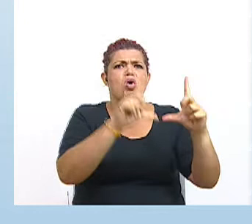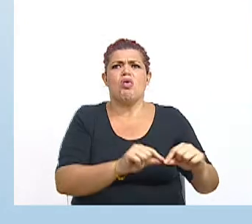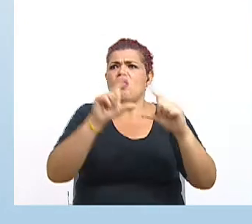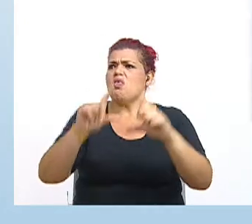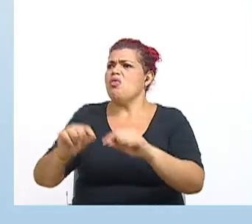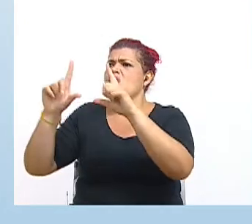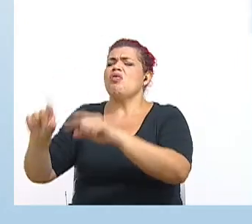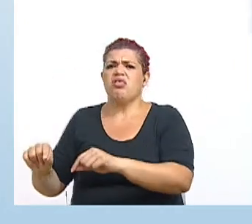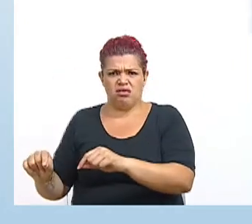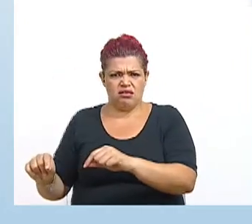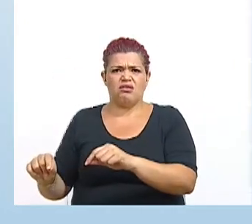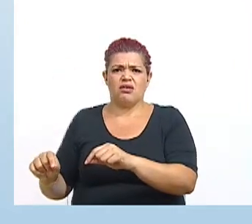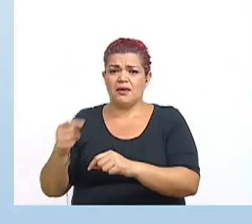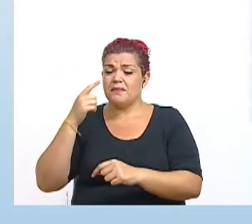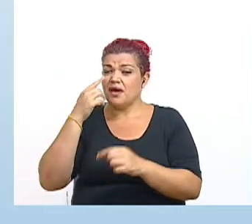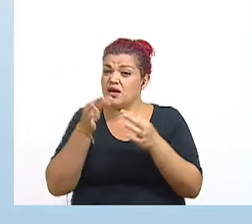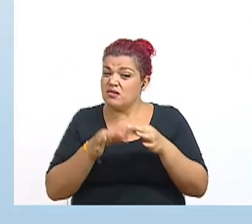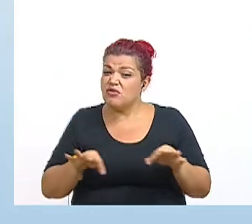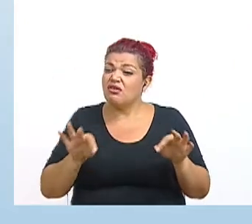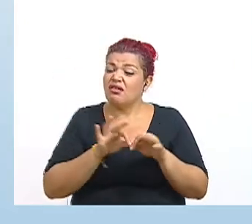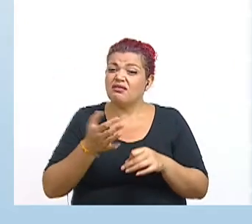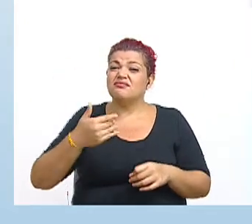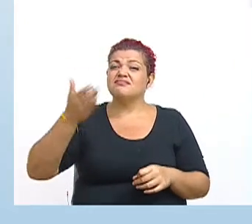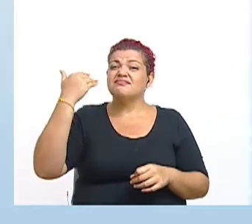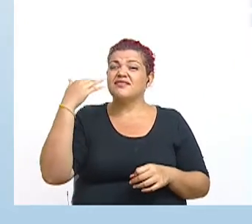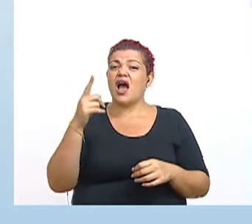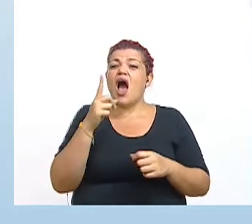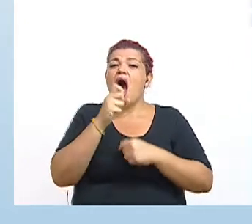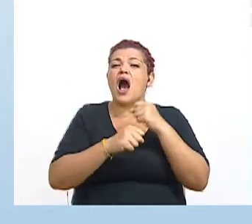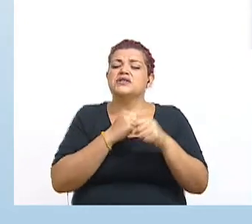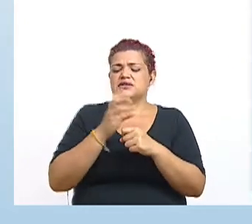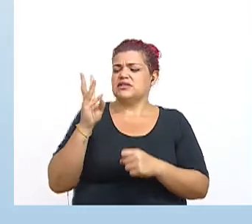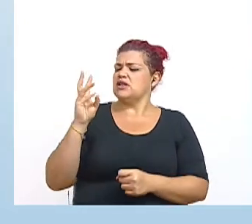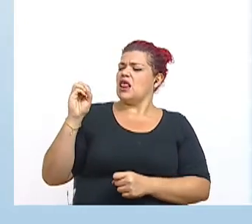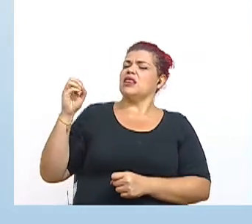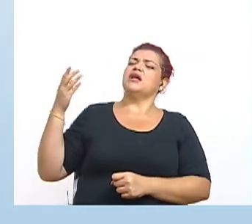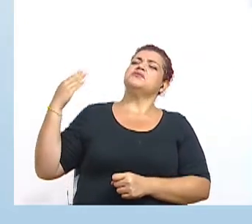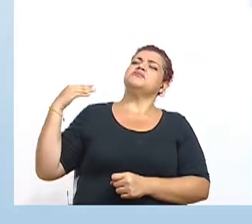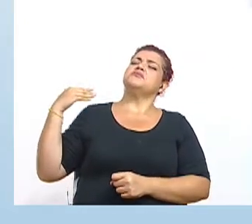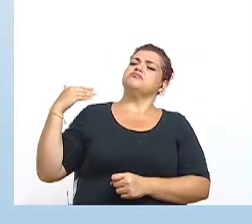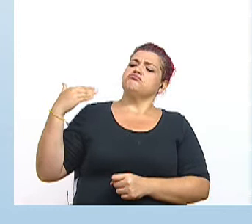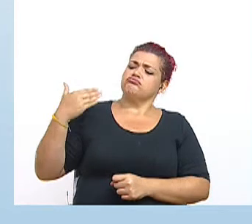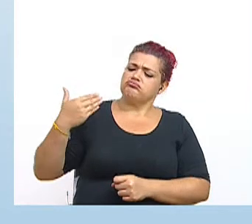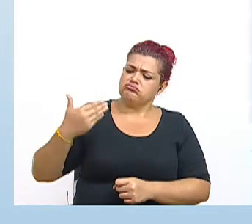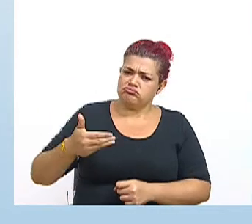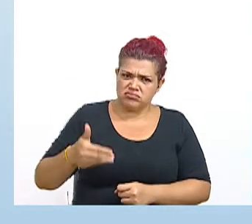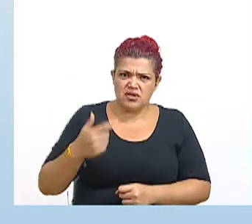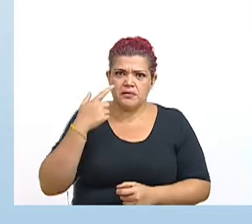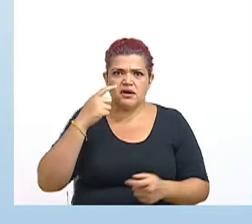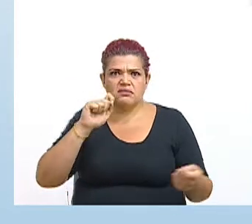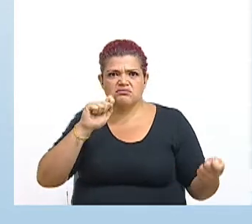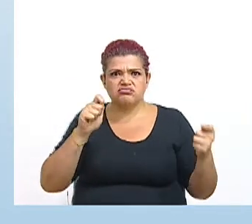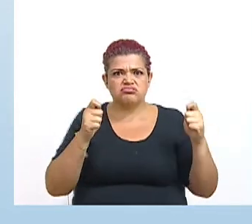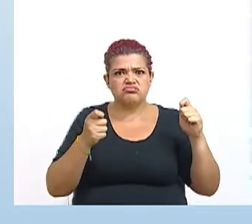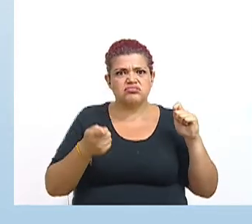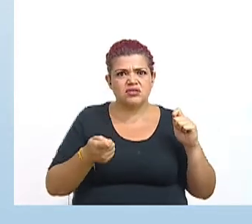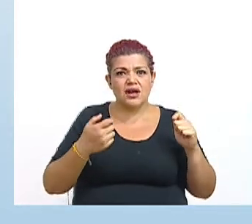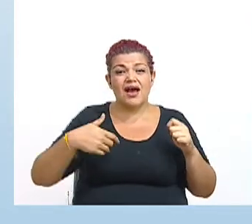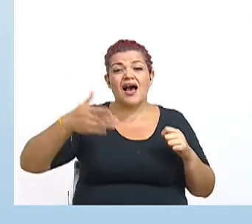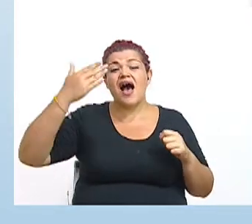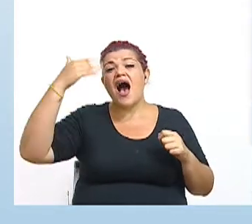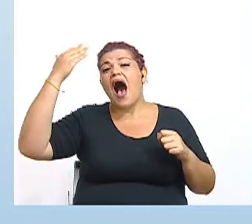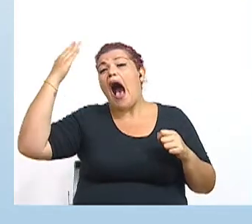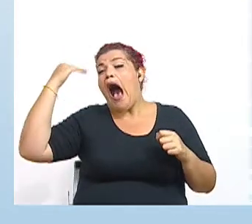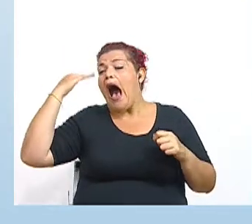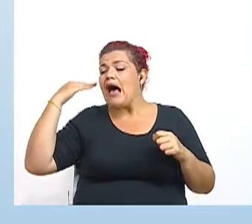años 60 hasta el presente se han dado cambios muy significativos en cuanto a la huella ecológica. Nótese que en los primeros